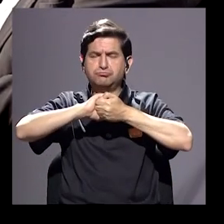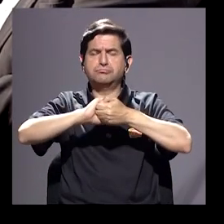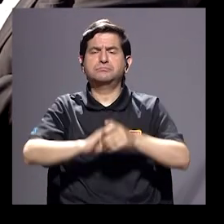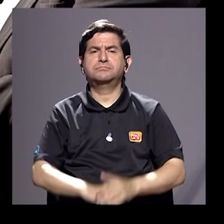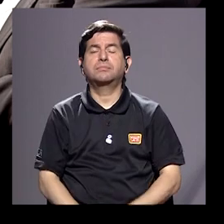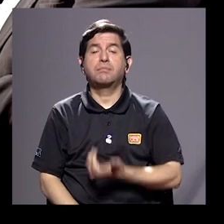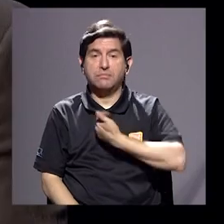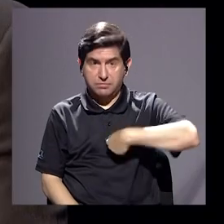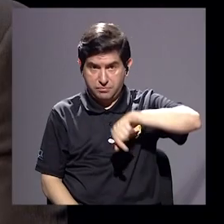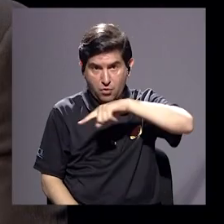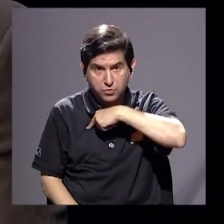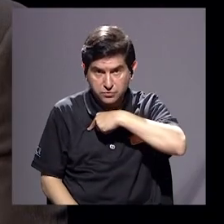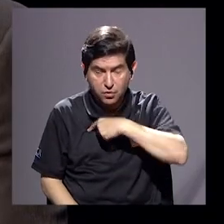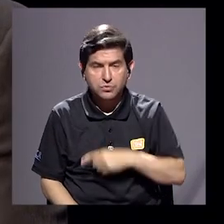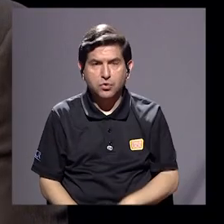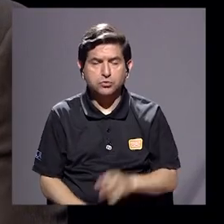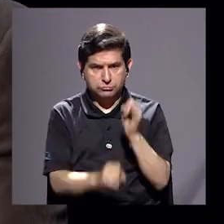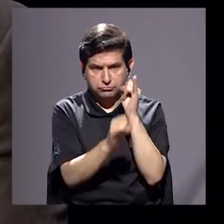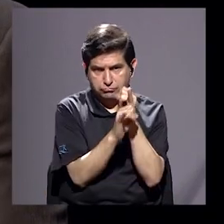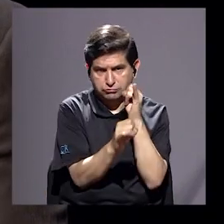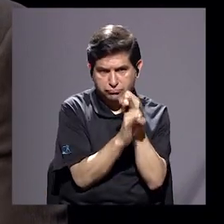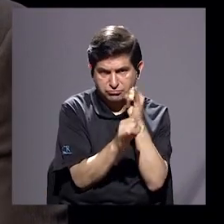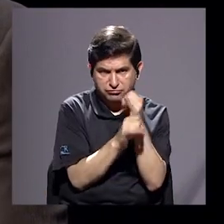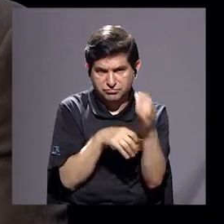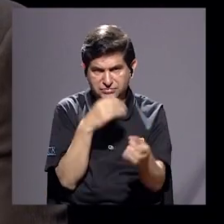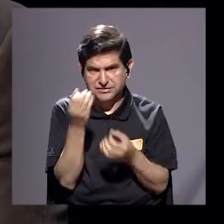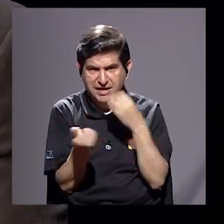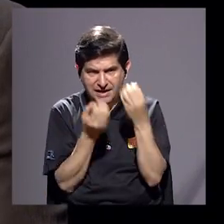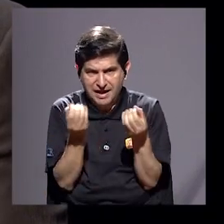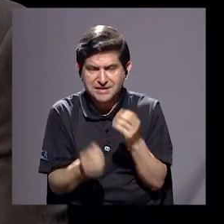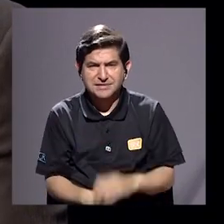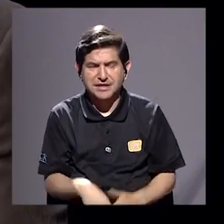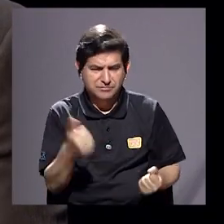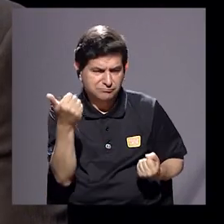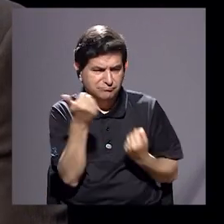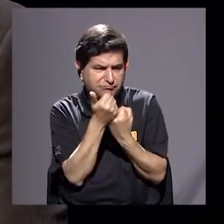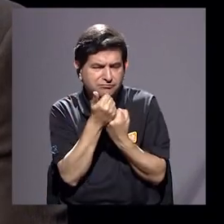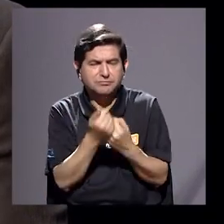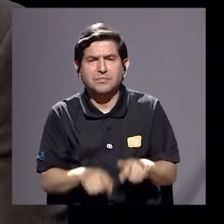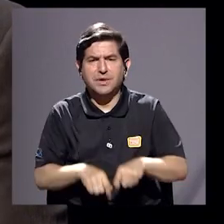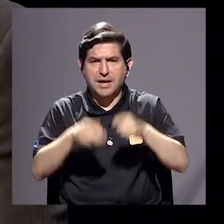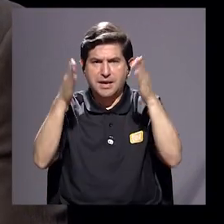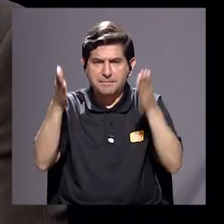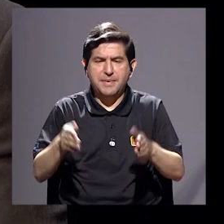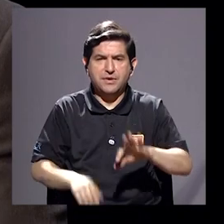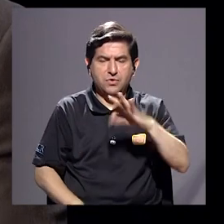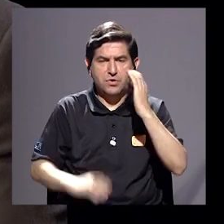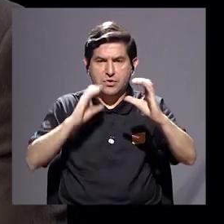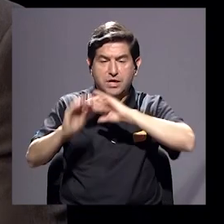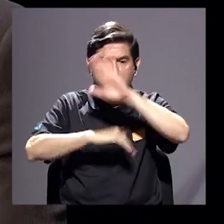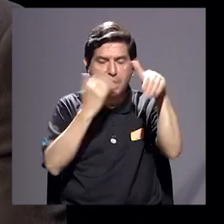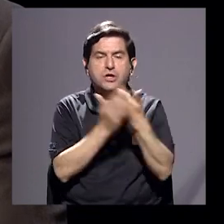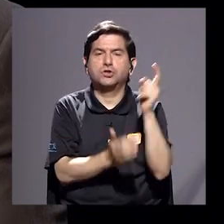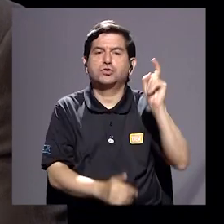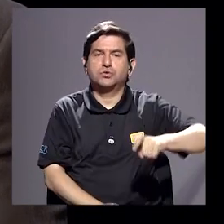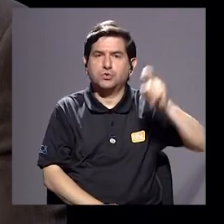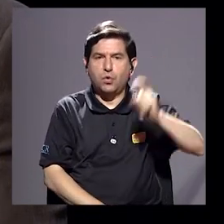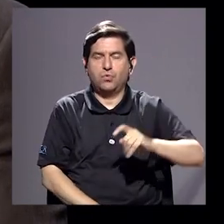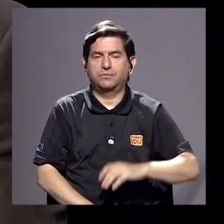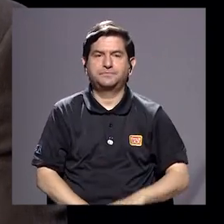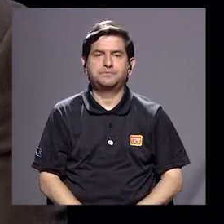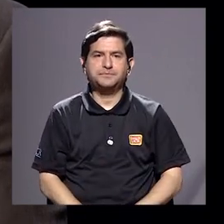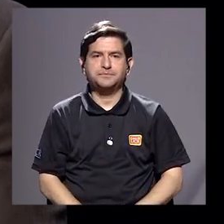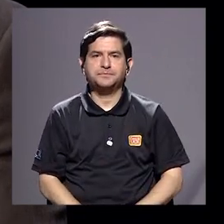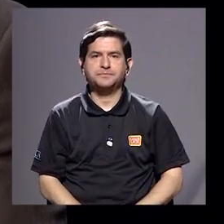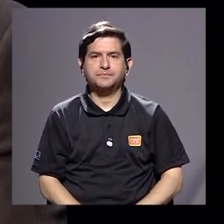sea nosotros desde la parte institucional lo que hacemos es apoyar a los periodistas de medios de comunicación en todo lo que requiere